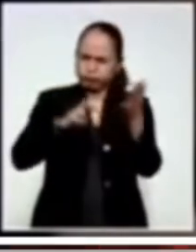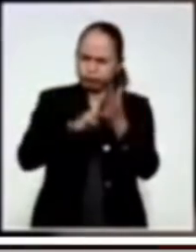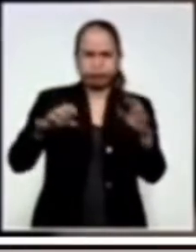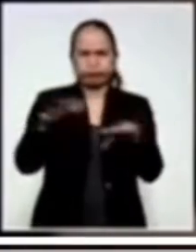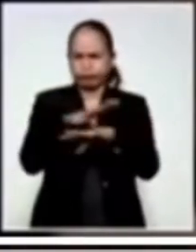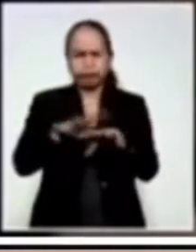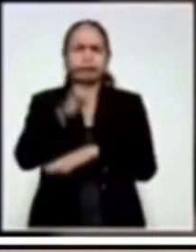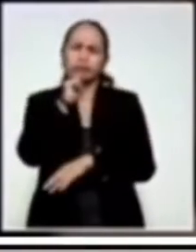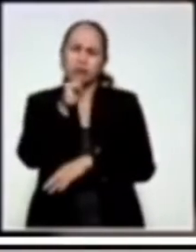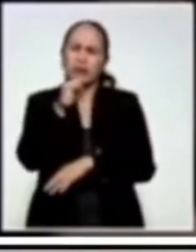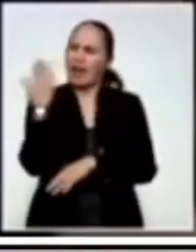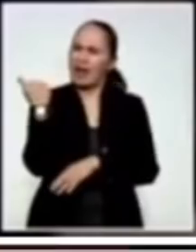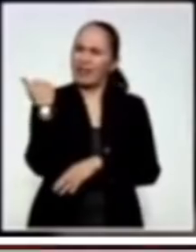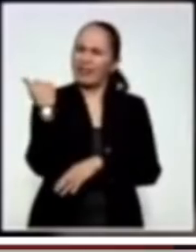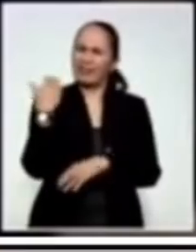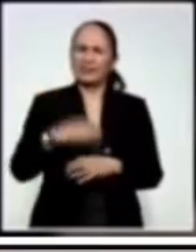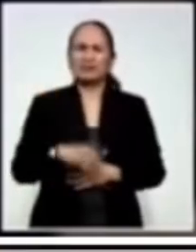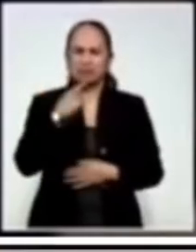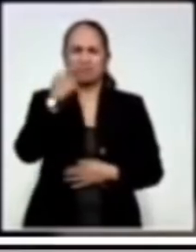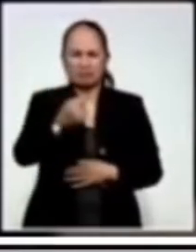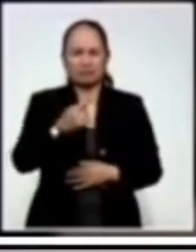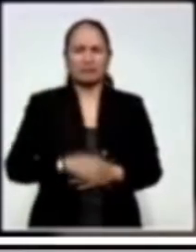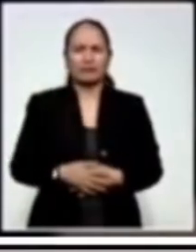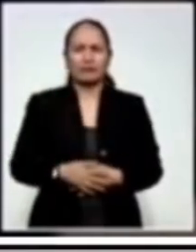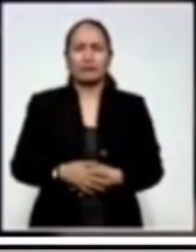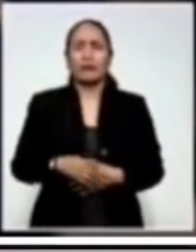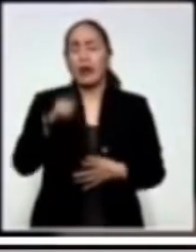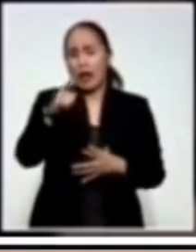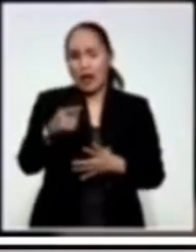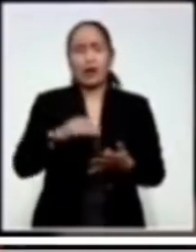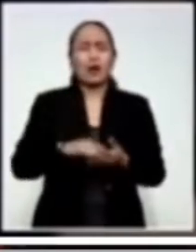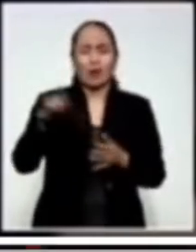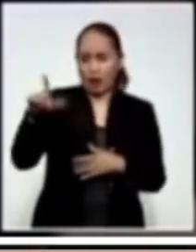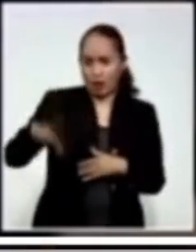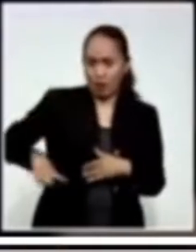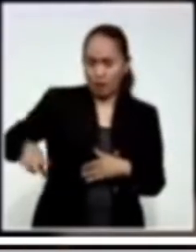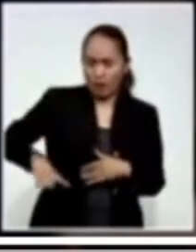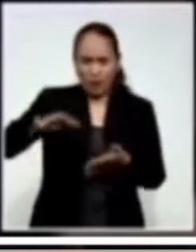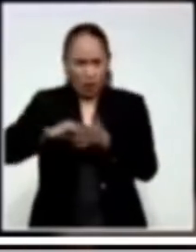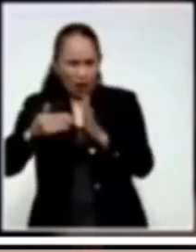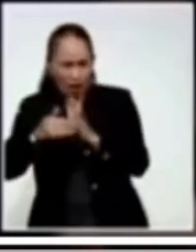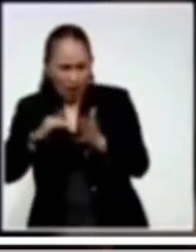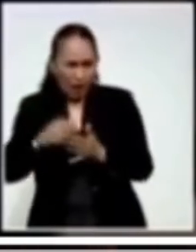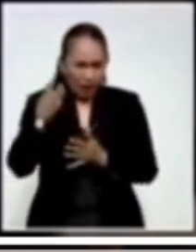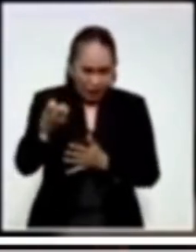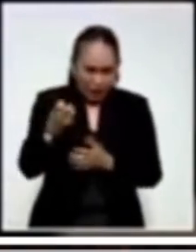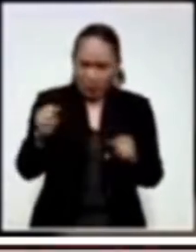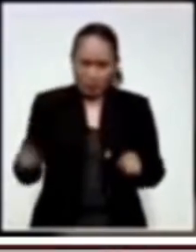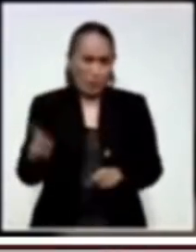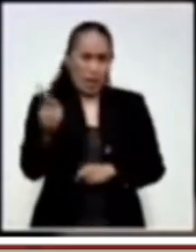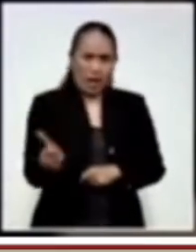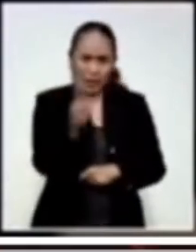lo mencionó directamente. ¿Hubo en ese caso una operación de Estado, como ya lo he señalado, hubo en el caso de la guardería